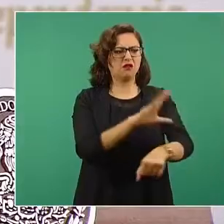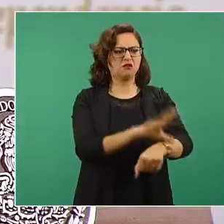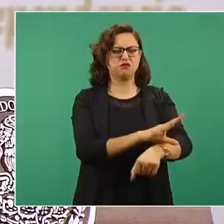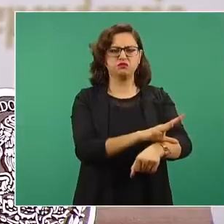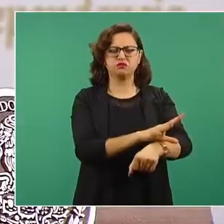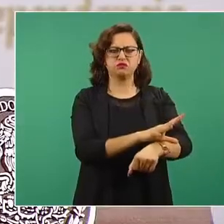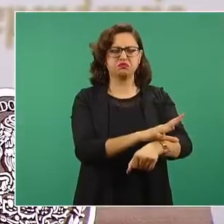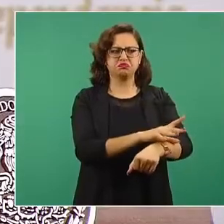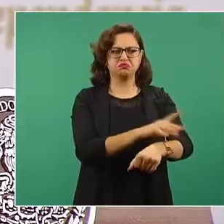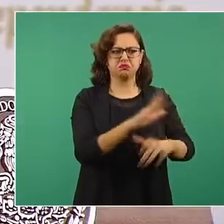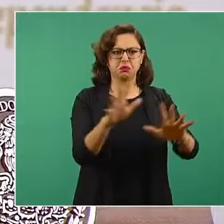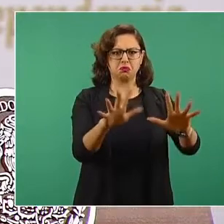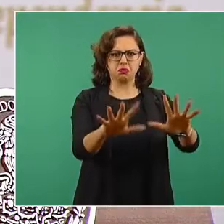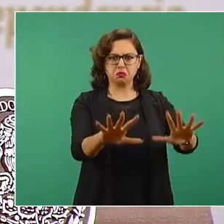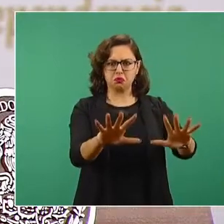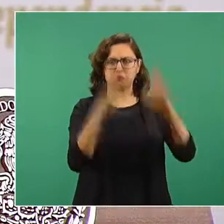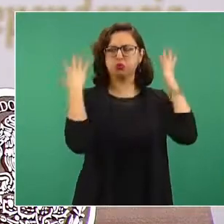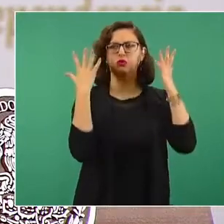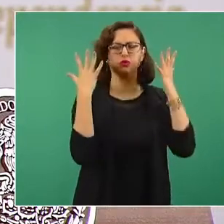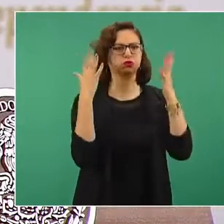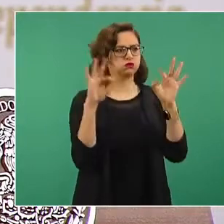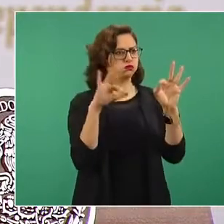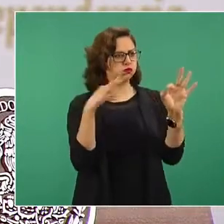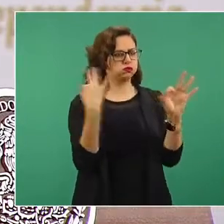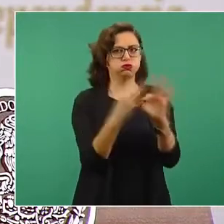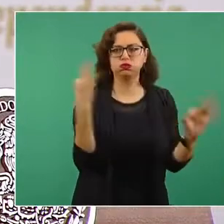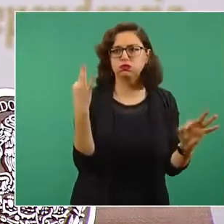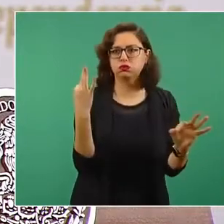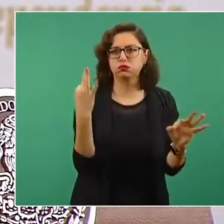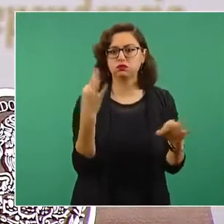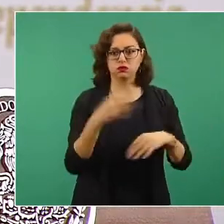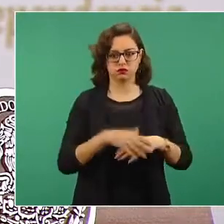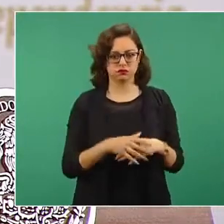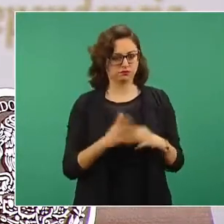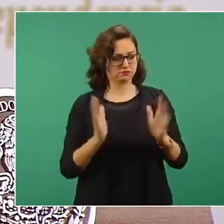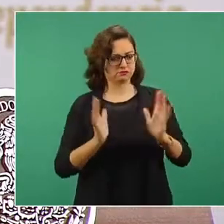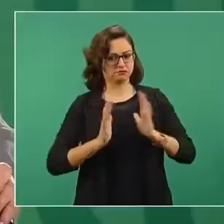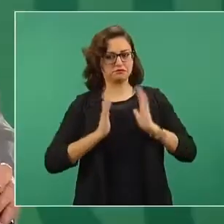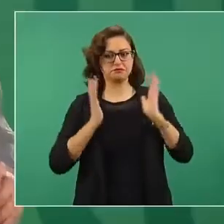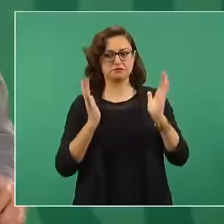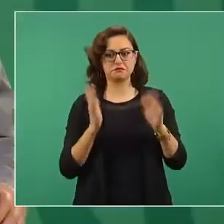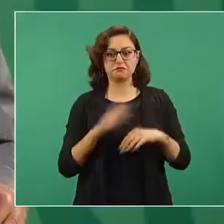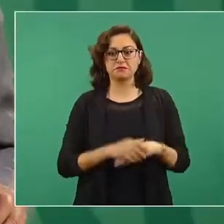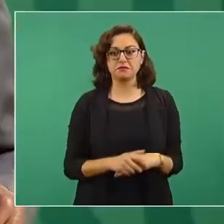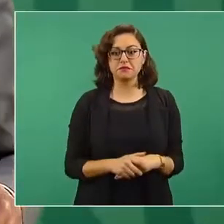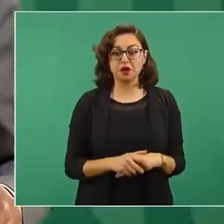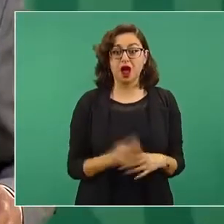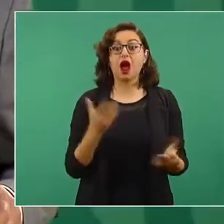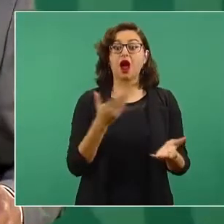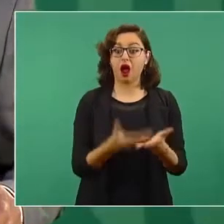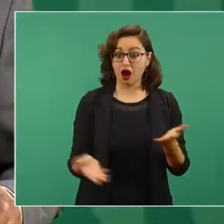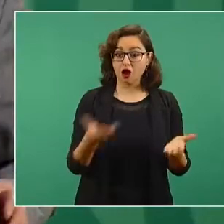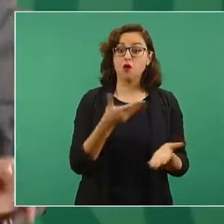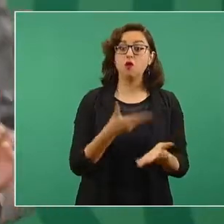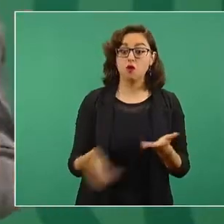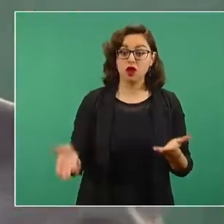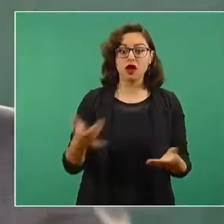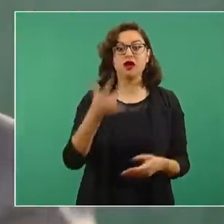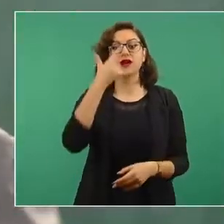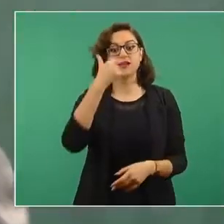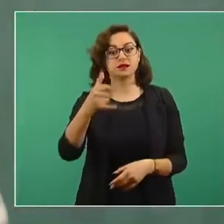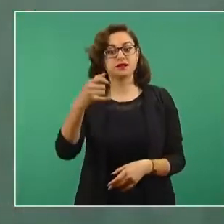Se cumplió como pocas veces de que la justicia